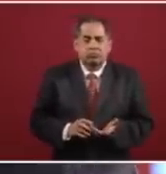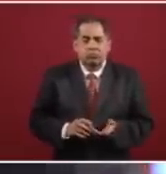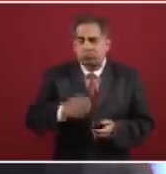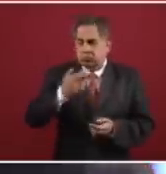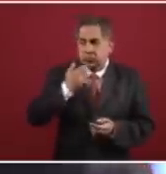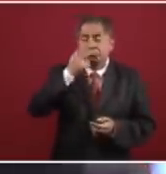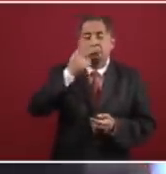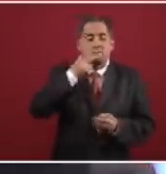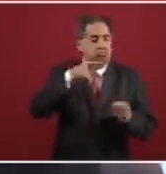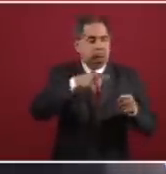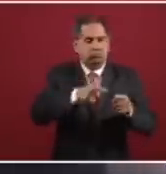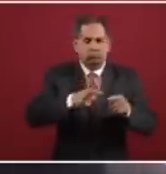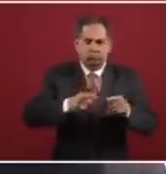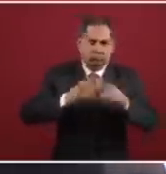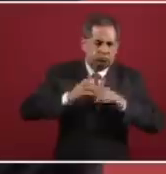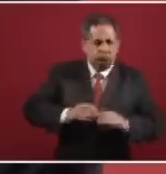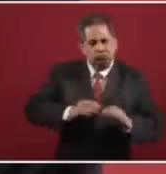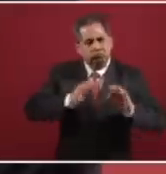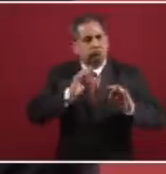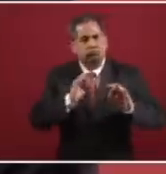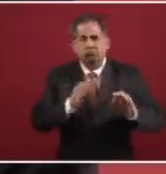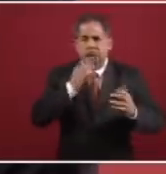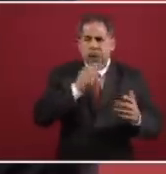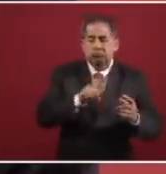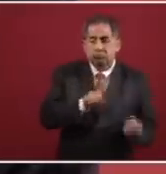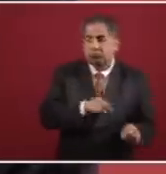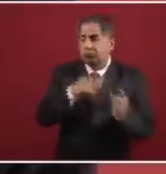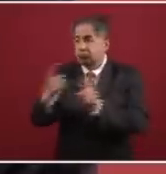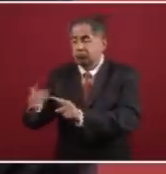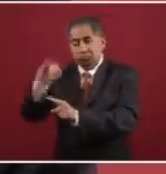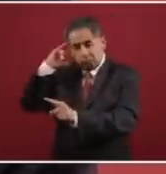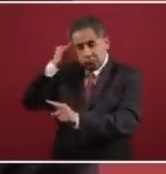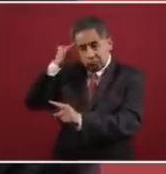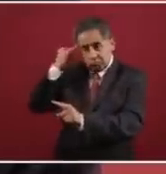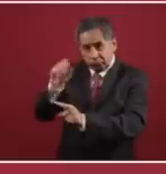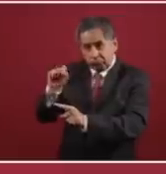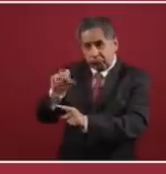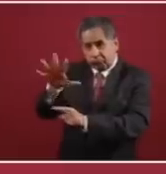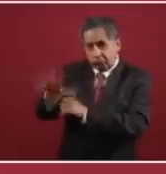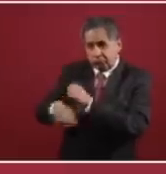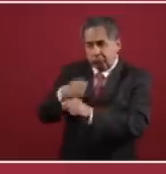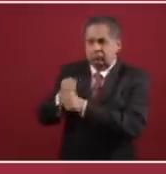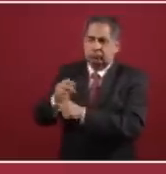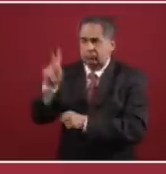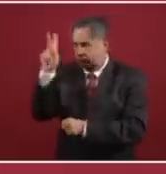mejor conservado que un indígena con 65 años,